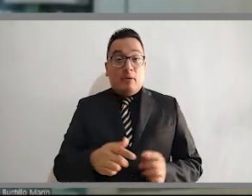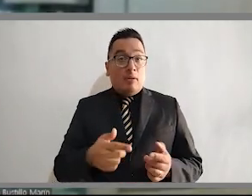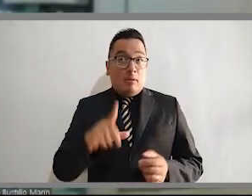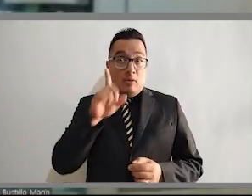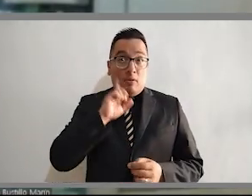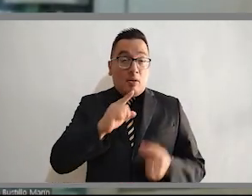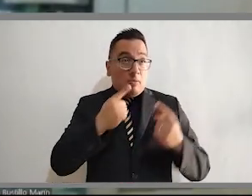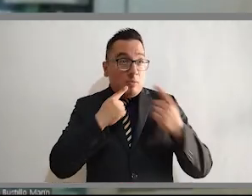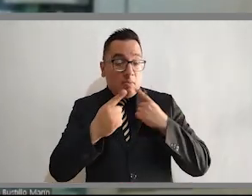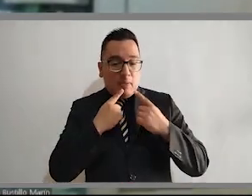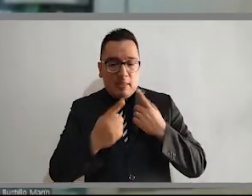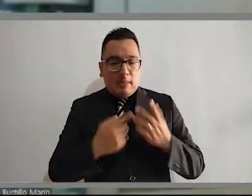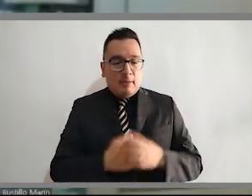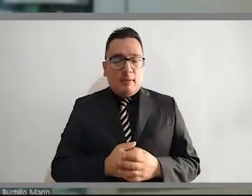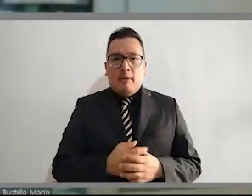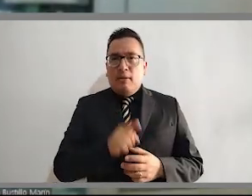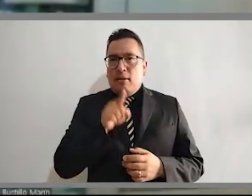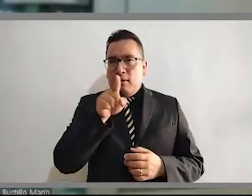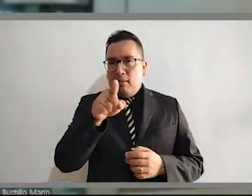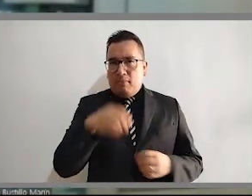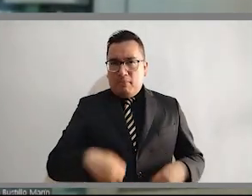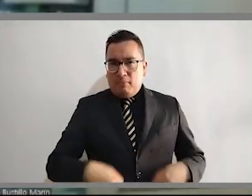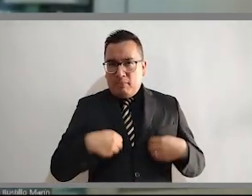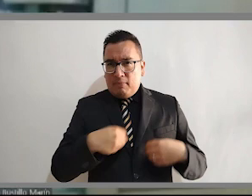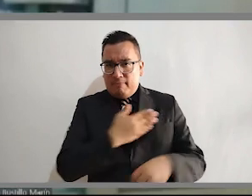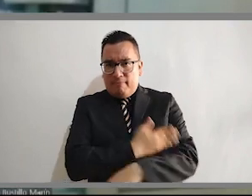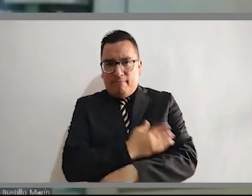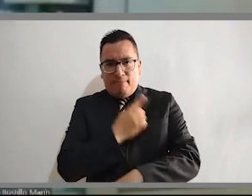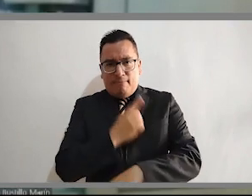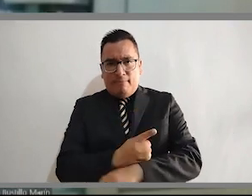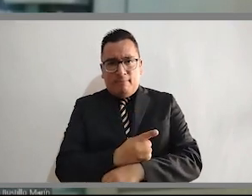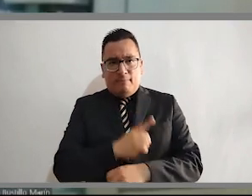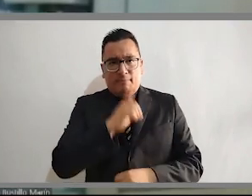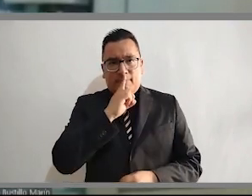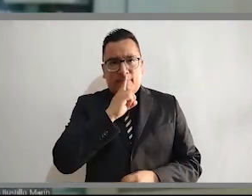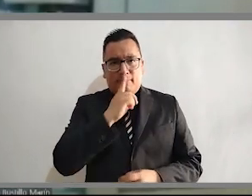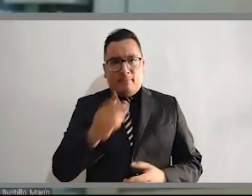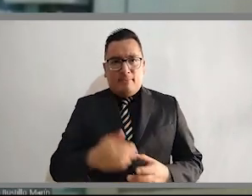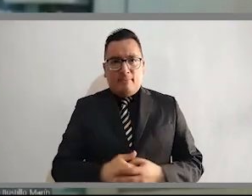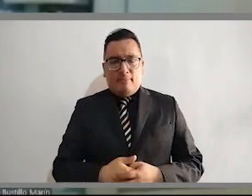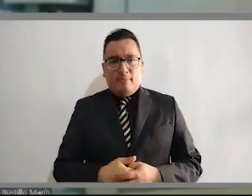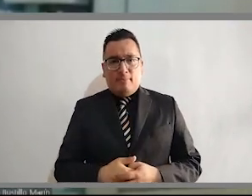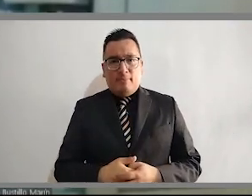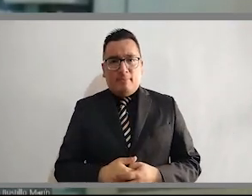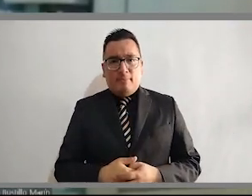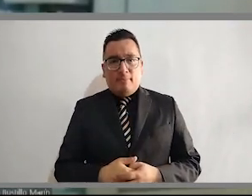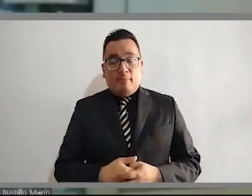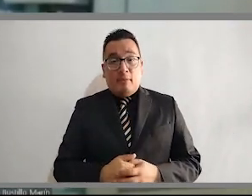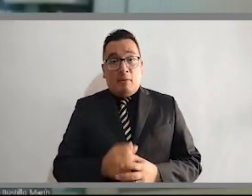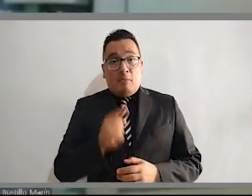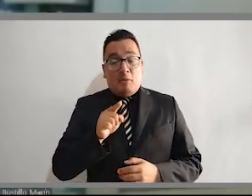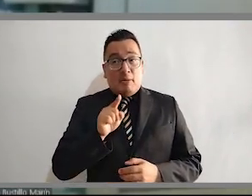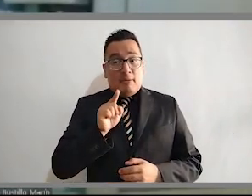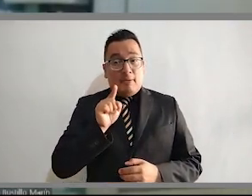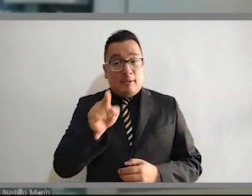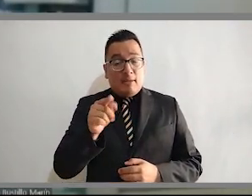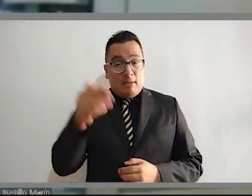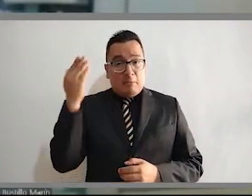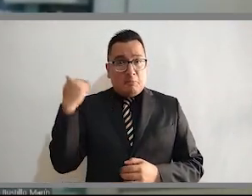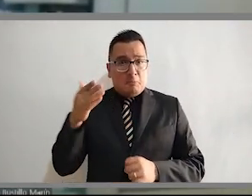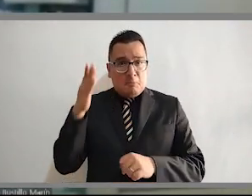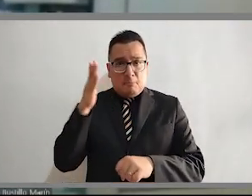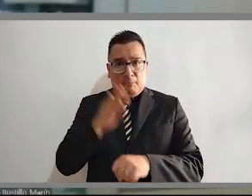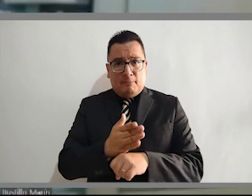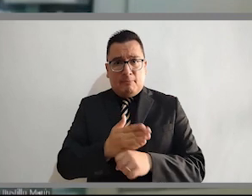de mujeres diciendo que no cumplía el modo honesto de vivir, que no tenía ese requisito para poderse reelegir porque había